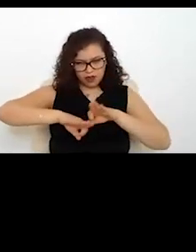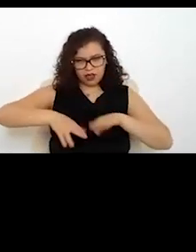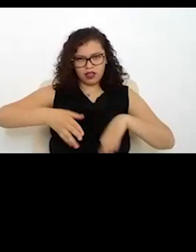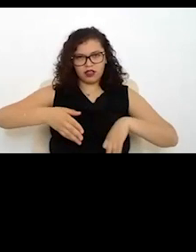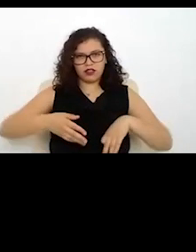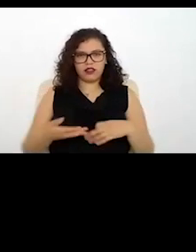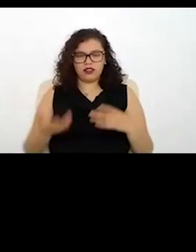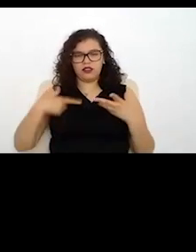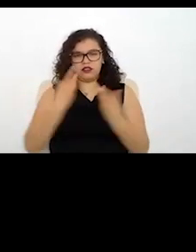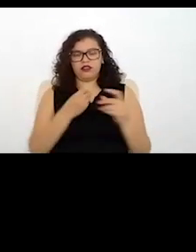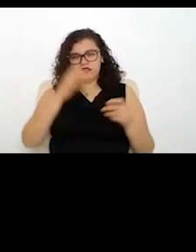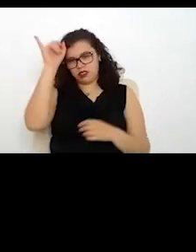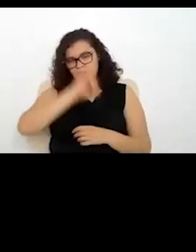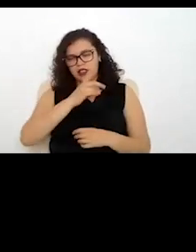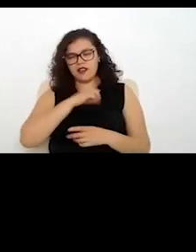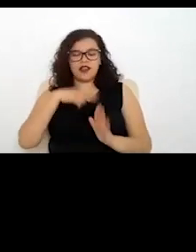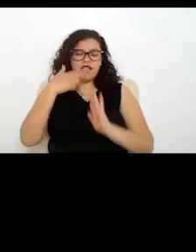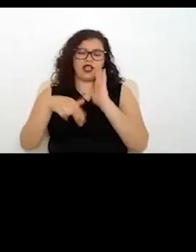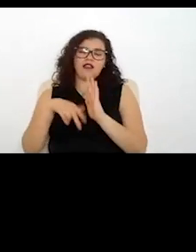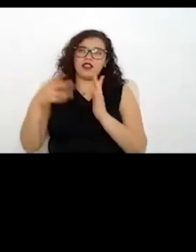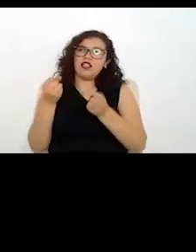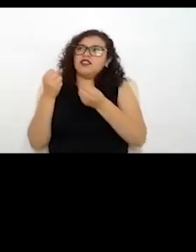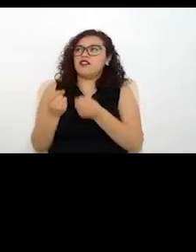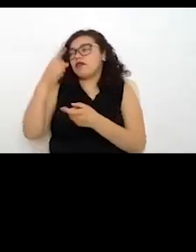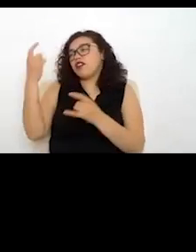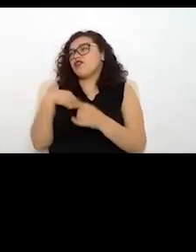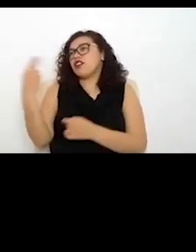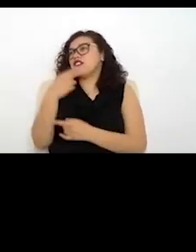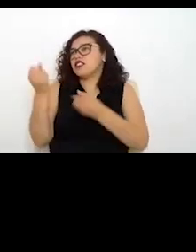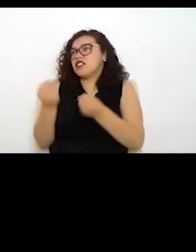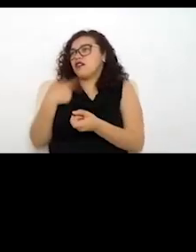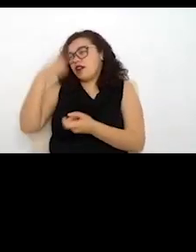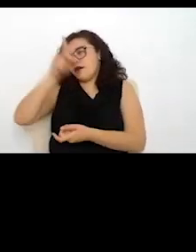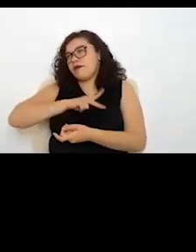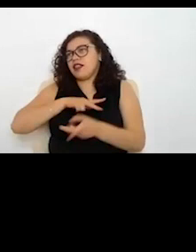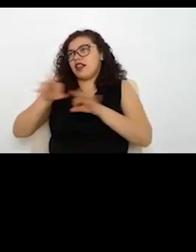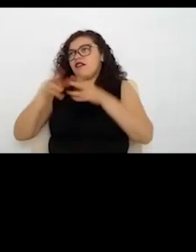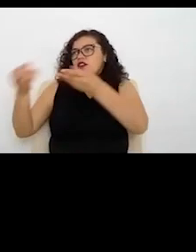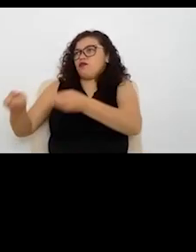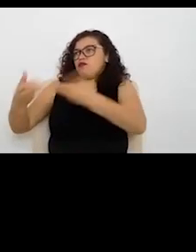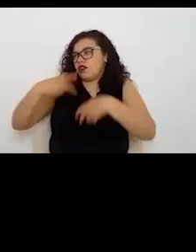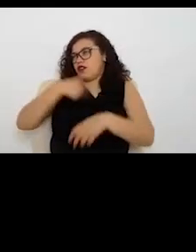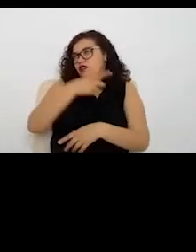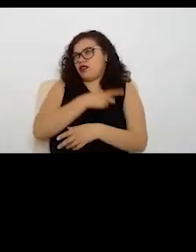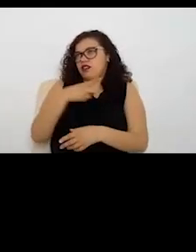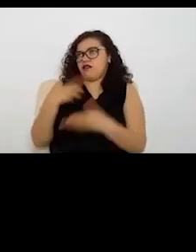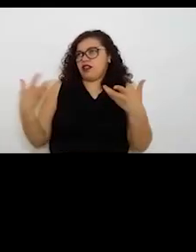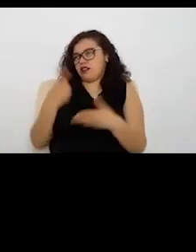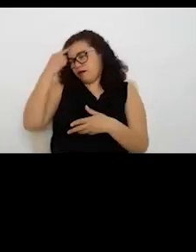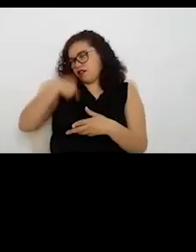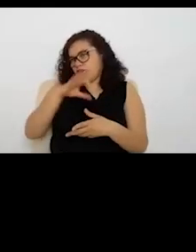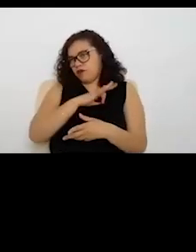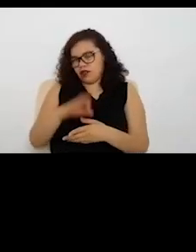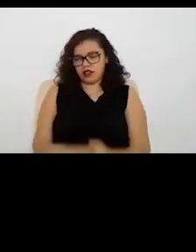para un patrón, se nos tienen que proporcionar las herramientas suficientes y necesarias para poder llevar a cabo nuestras actividades. Es decir, si